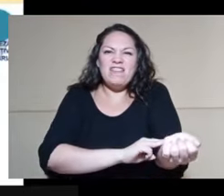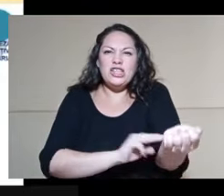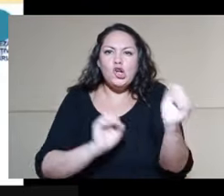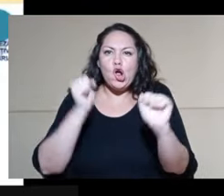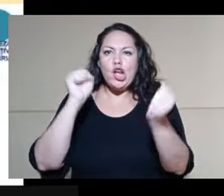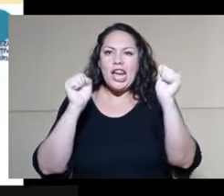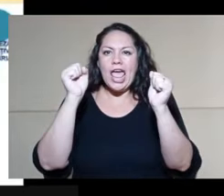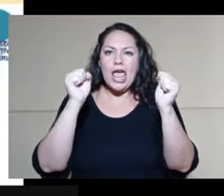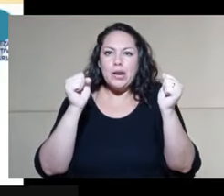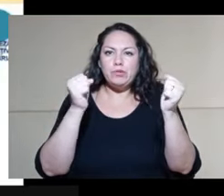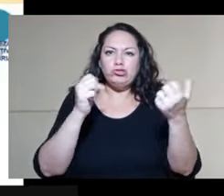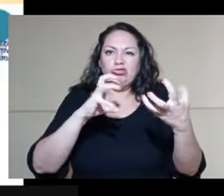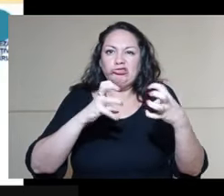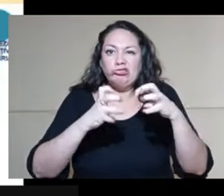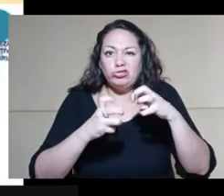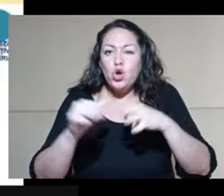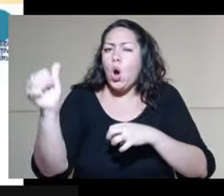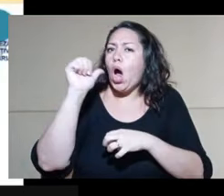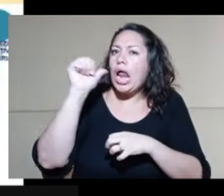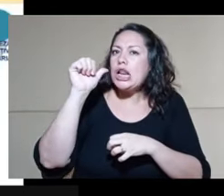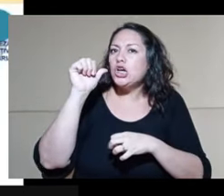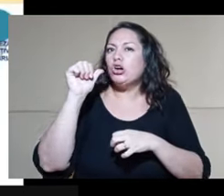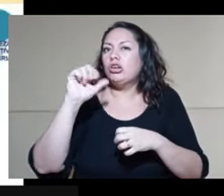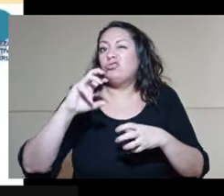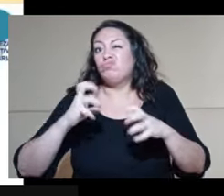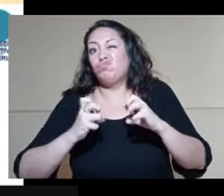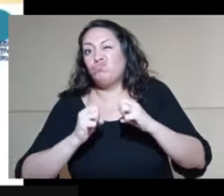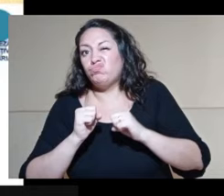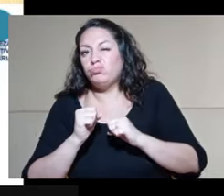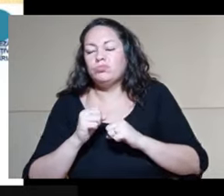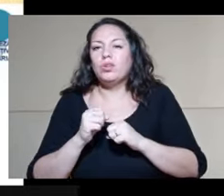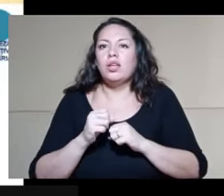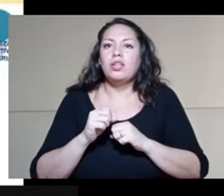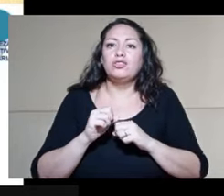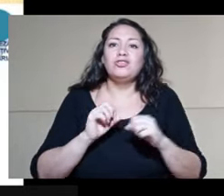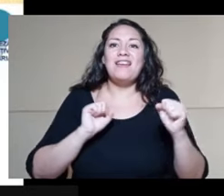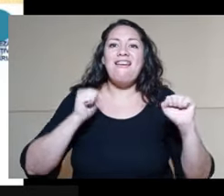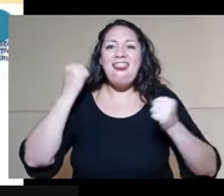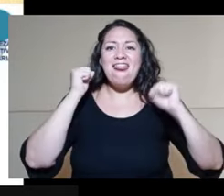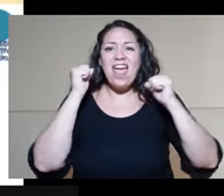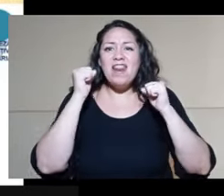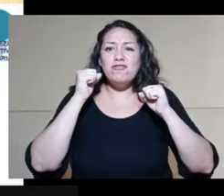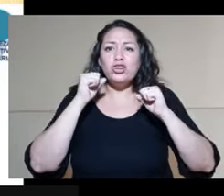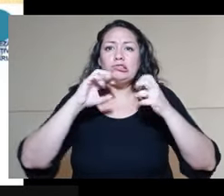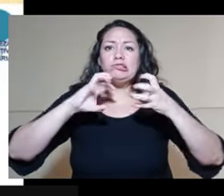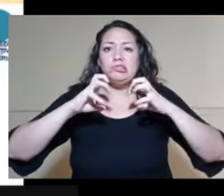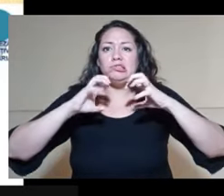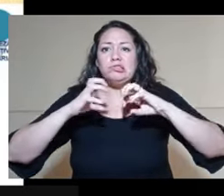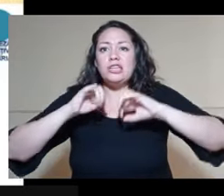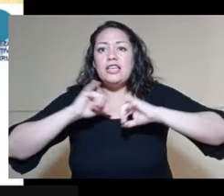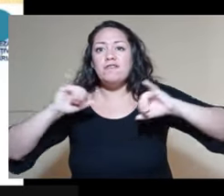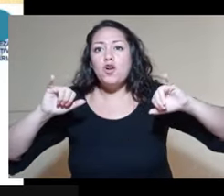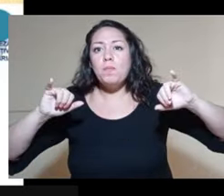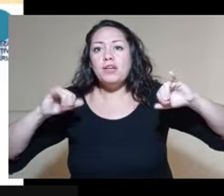al diabético que se le afectan los nervios por la diabetes o al alcohólico que se le afectan los nervios por el alcoholismo? Se le van destruyendo los nervios, entonces no